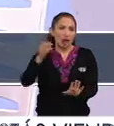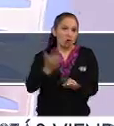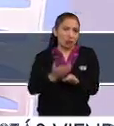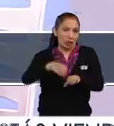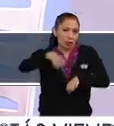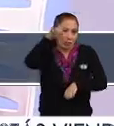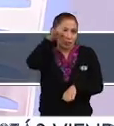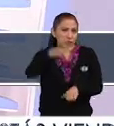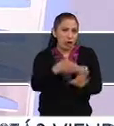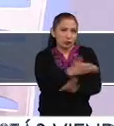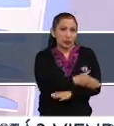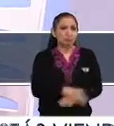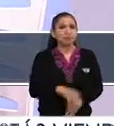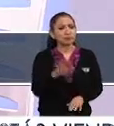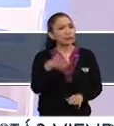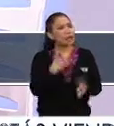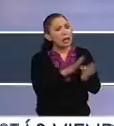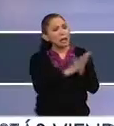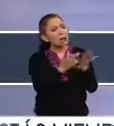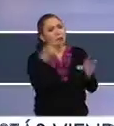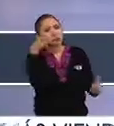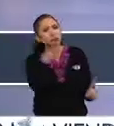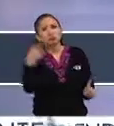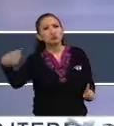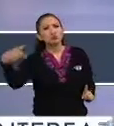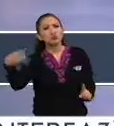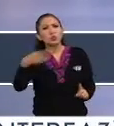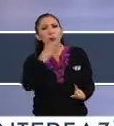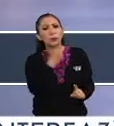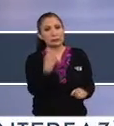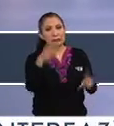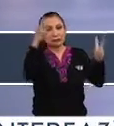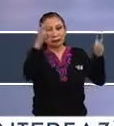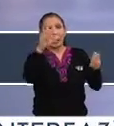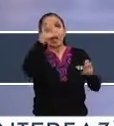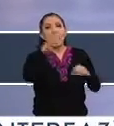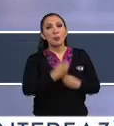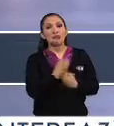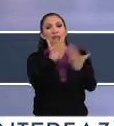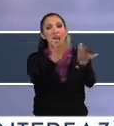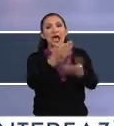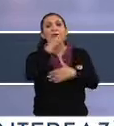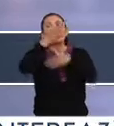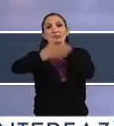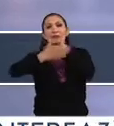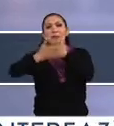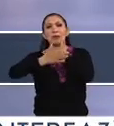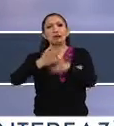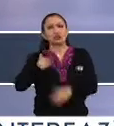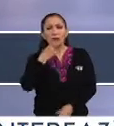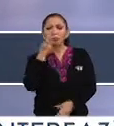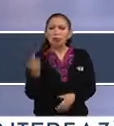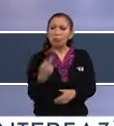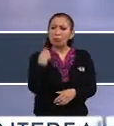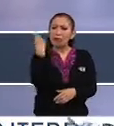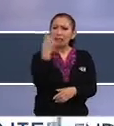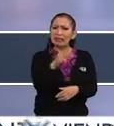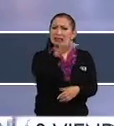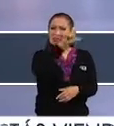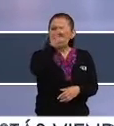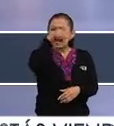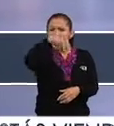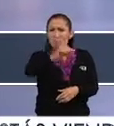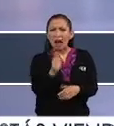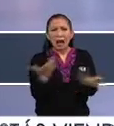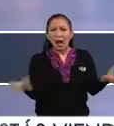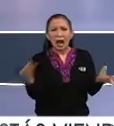Claro. ¿Cuál es el libro que nos traes específicamente? Este libro se llama mostrar? La poesía llama. Yo le pregunté a Homero por qué llama, en qué